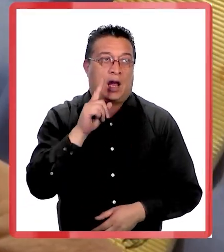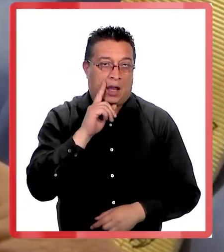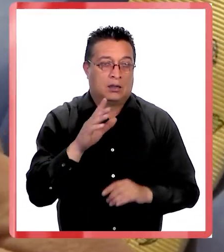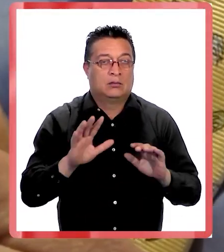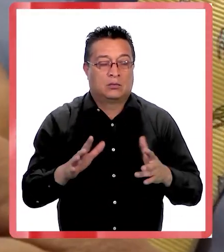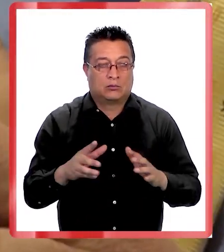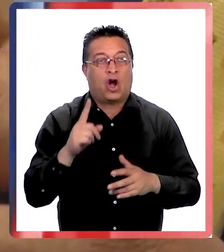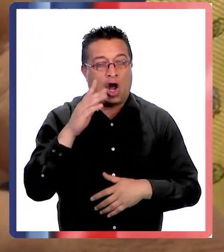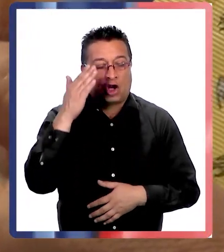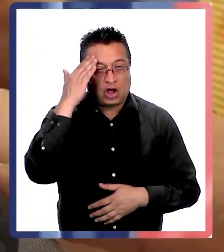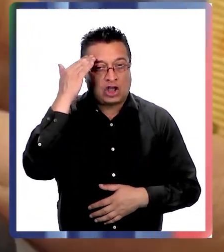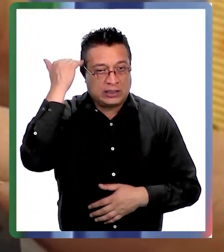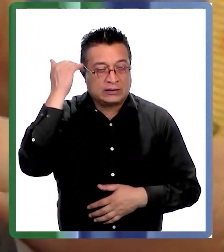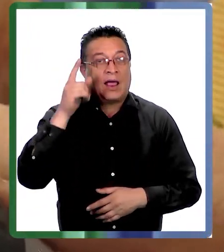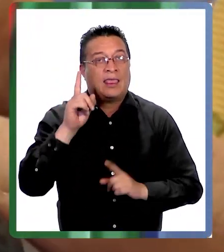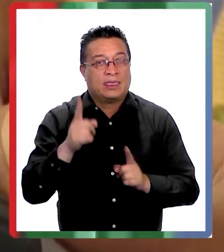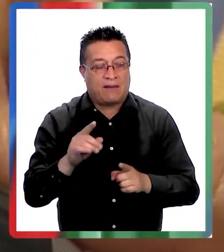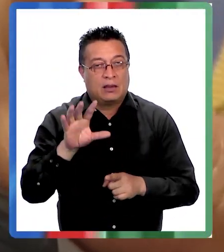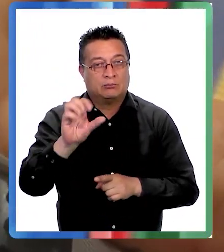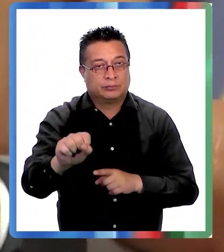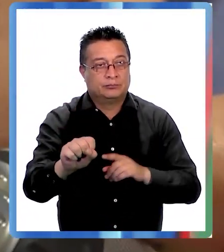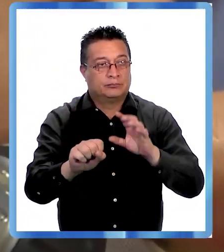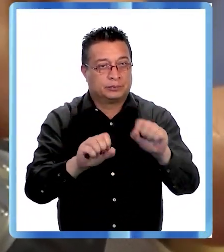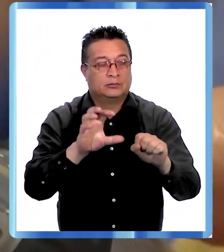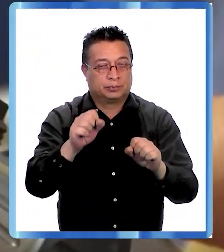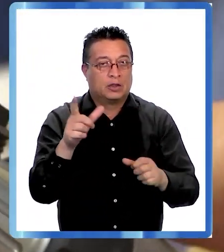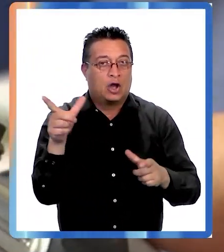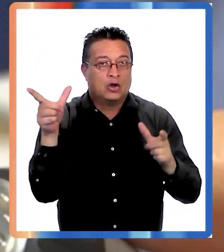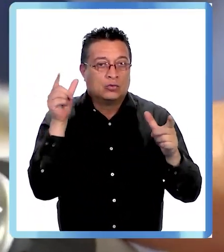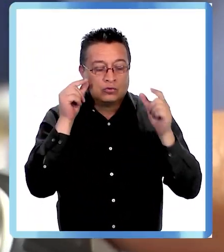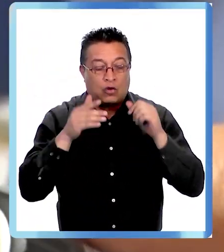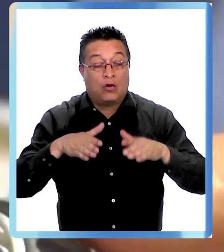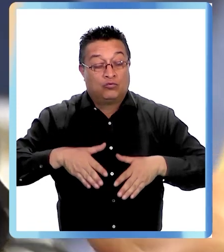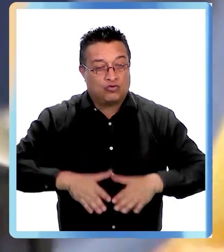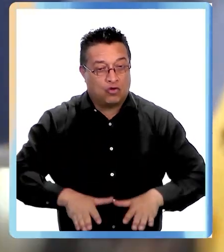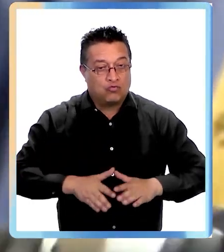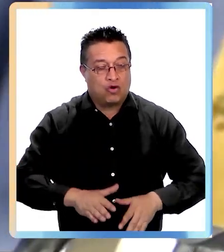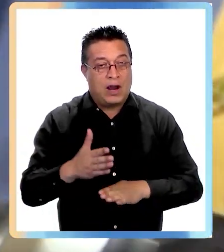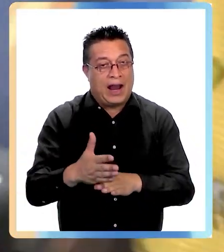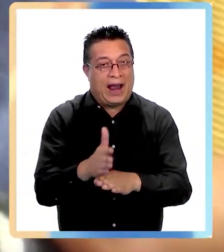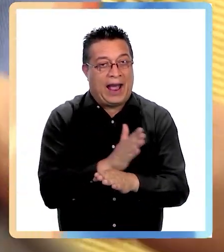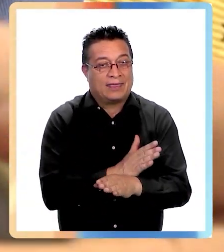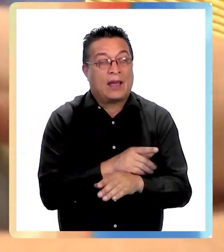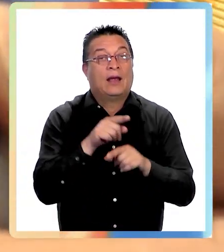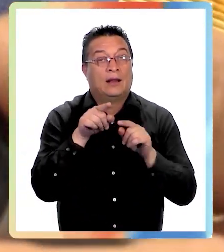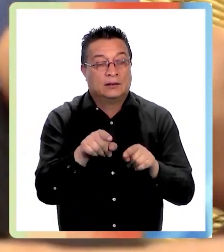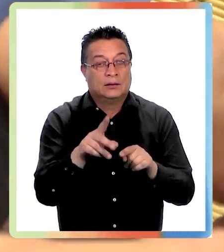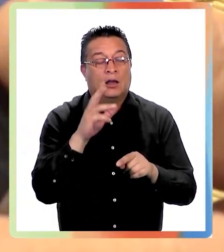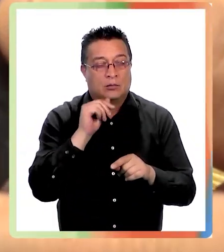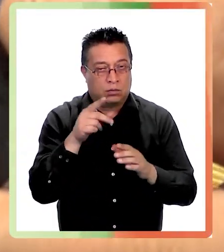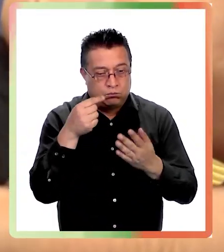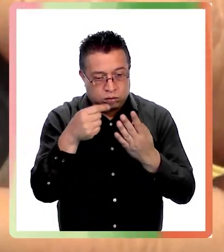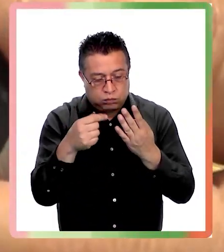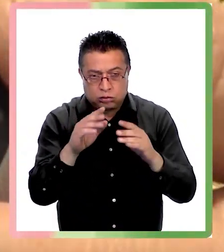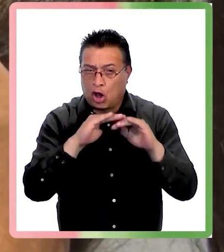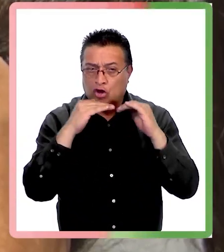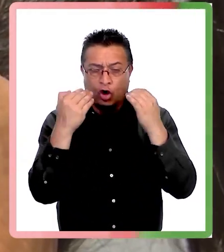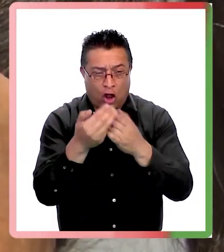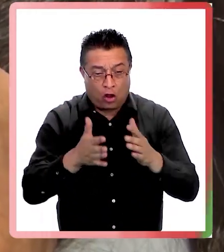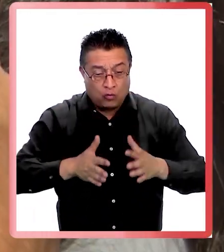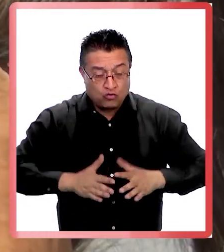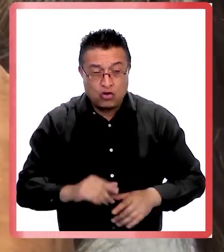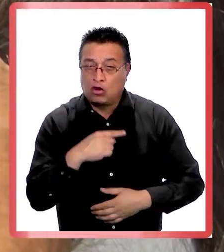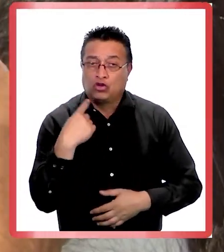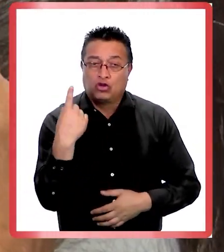tenemos conciencia de que hay que pesquisar la pérdida auditiva al nacer, entonces se hacen screening auditivo a todos los recién